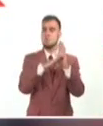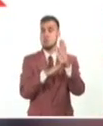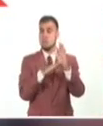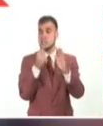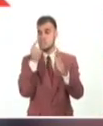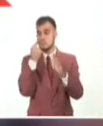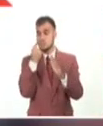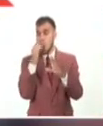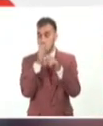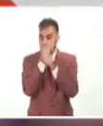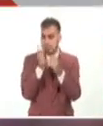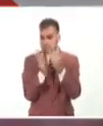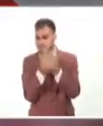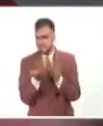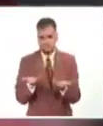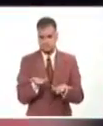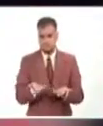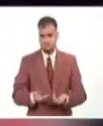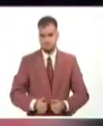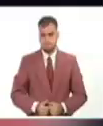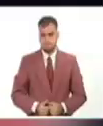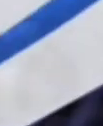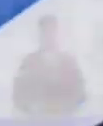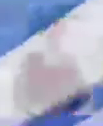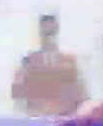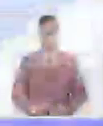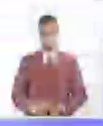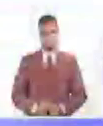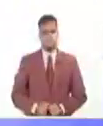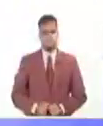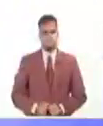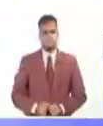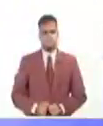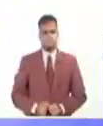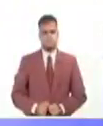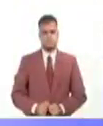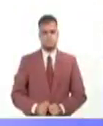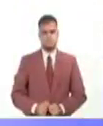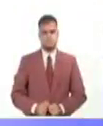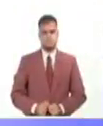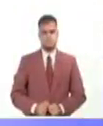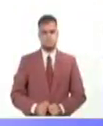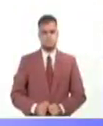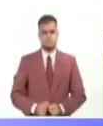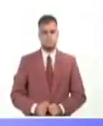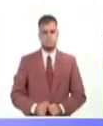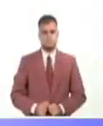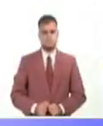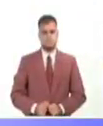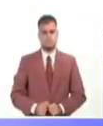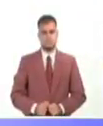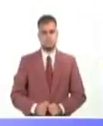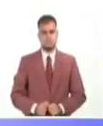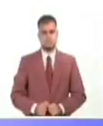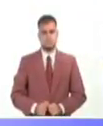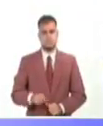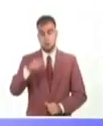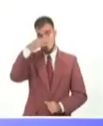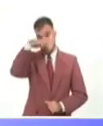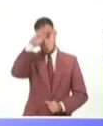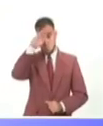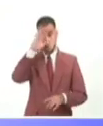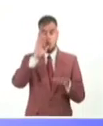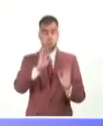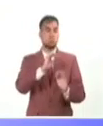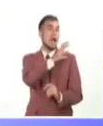5% de lo que el régimen castrocomunista gasta en represión contra la